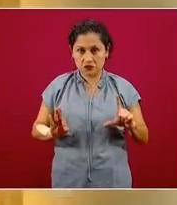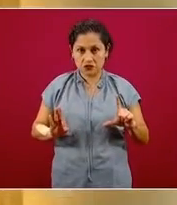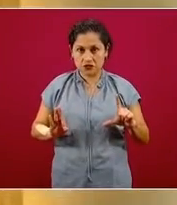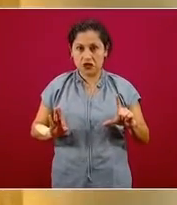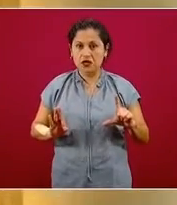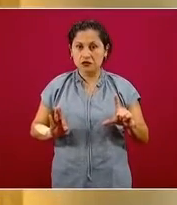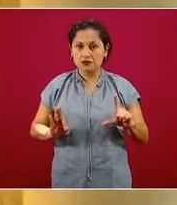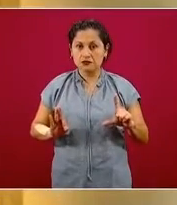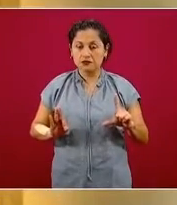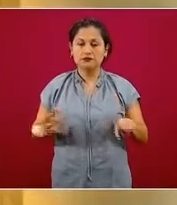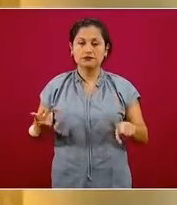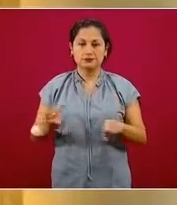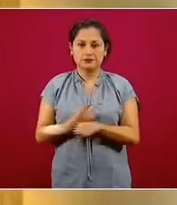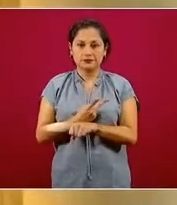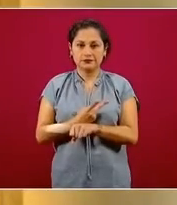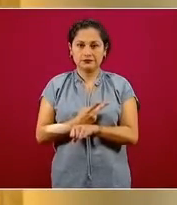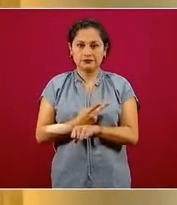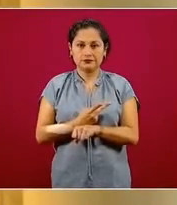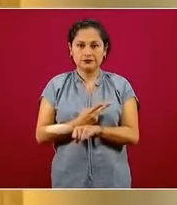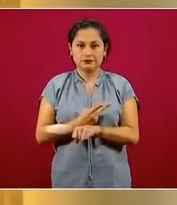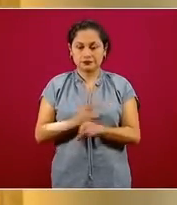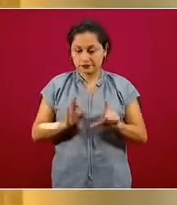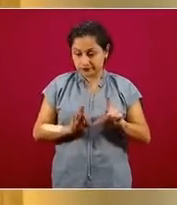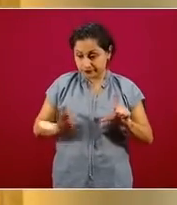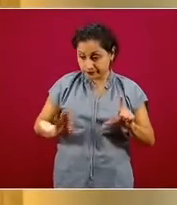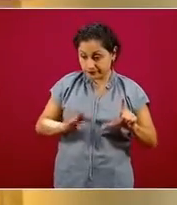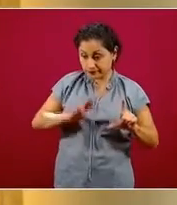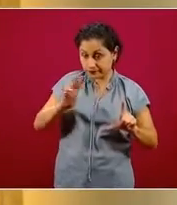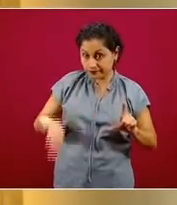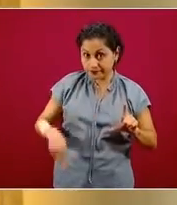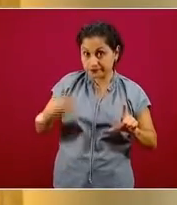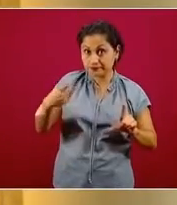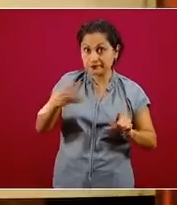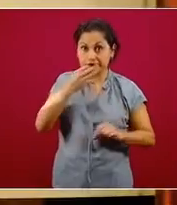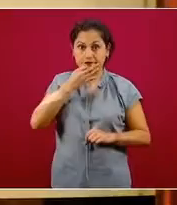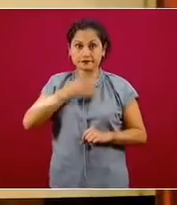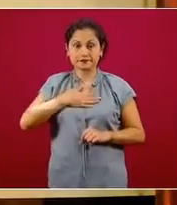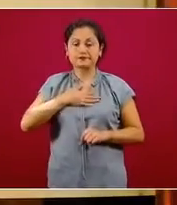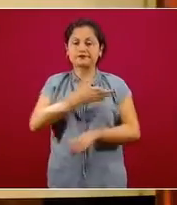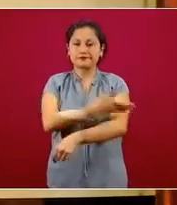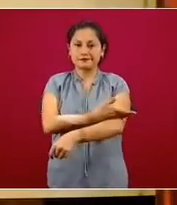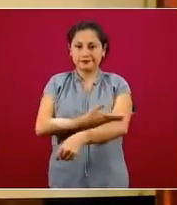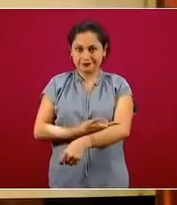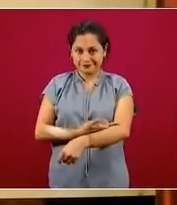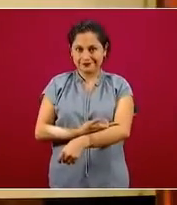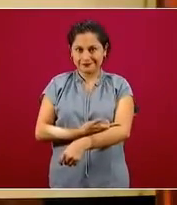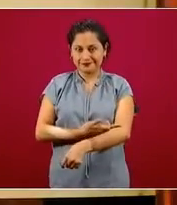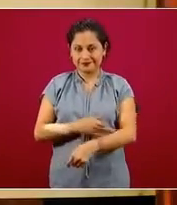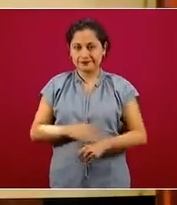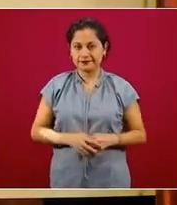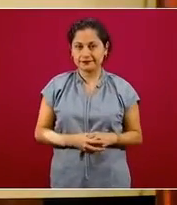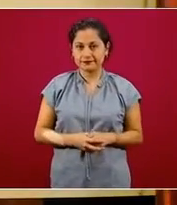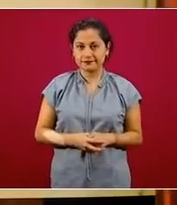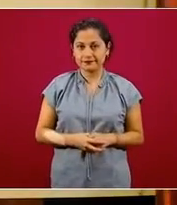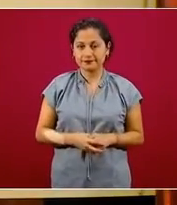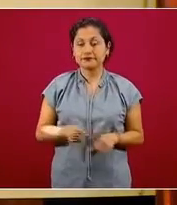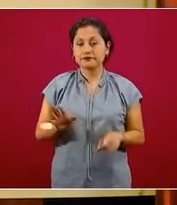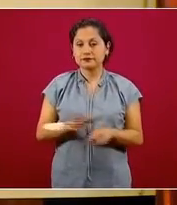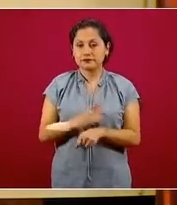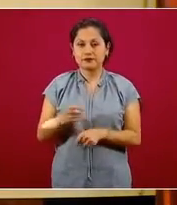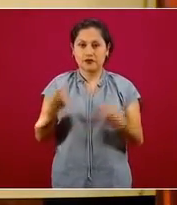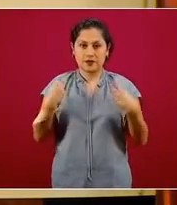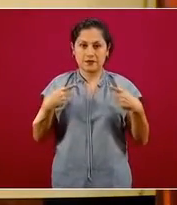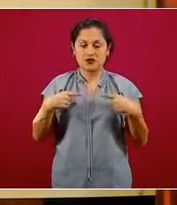un retraso en la notificación de las mismas, dado que la mayoría de estas, como ya lo dijimos, ocurrieron en